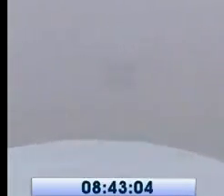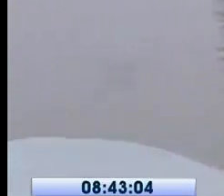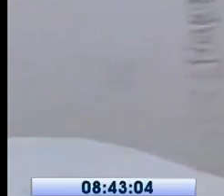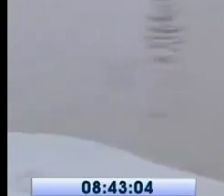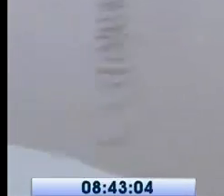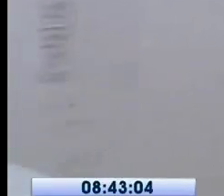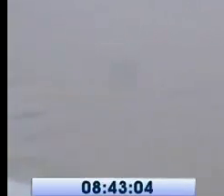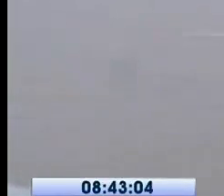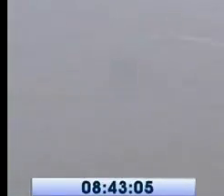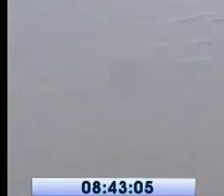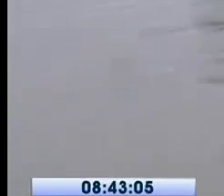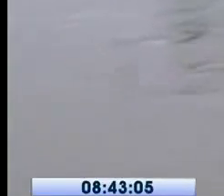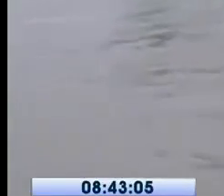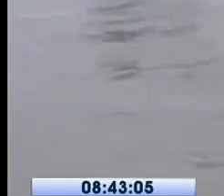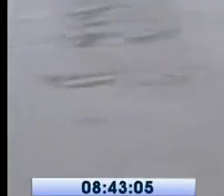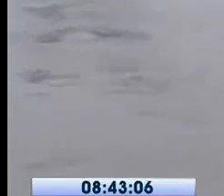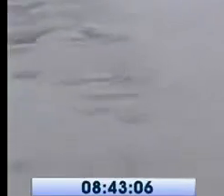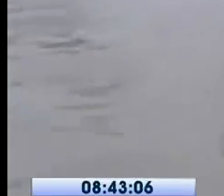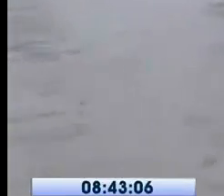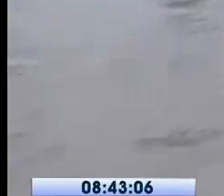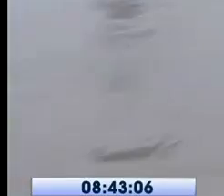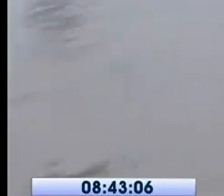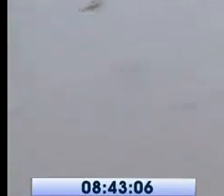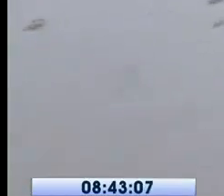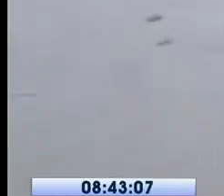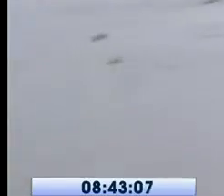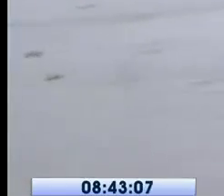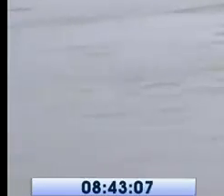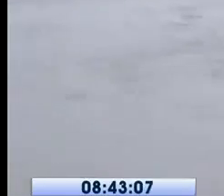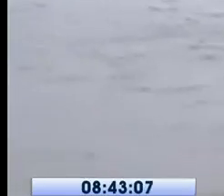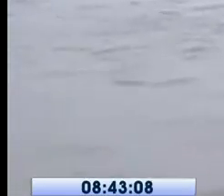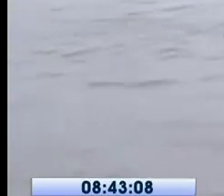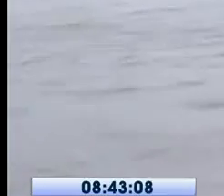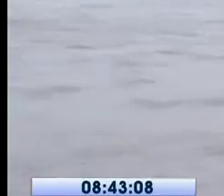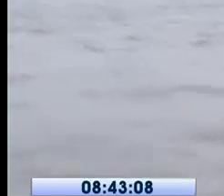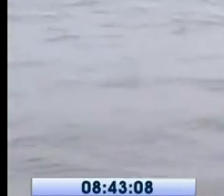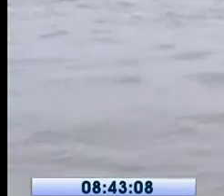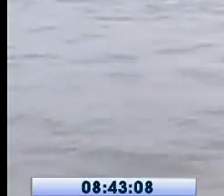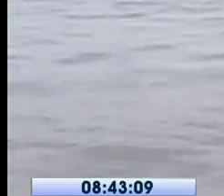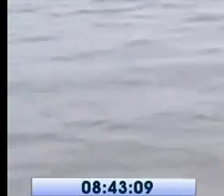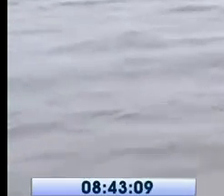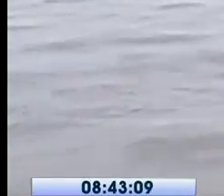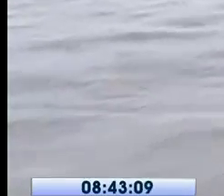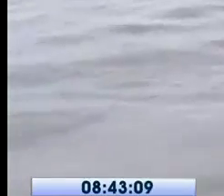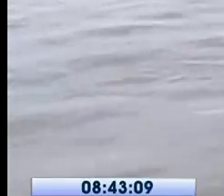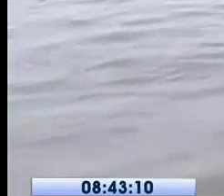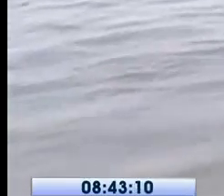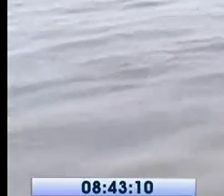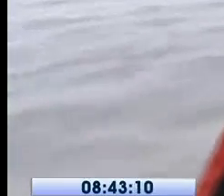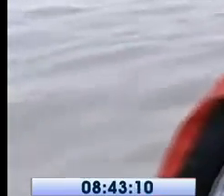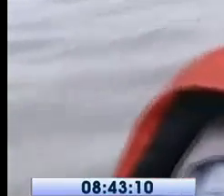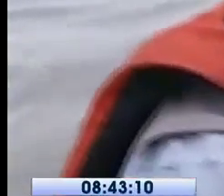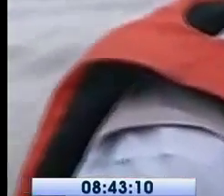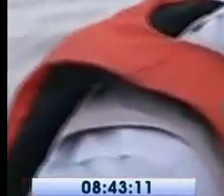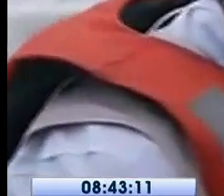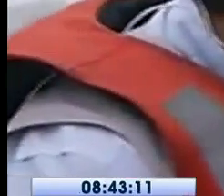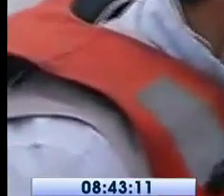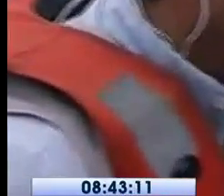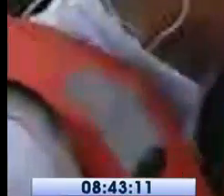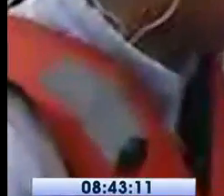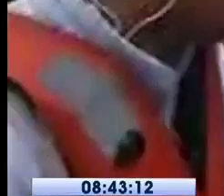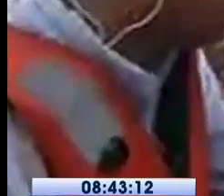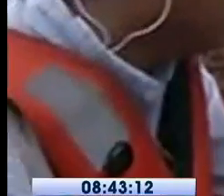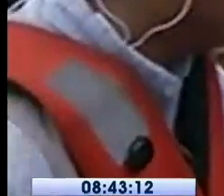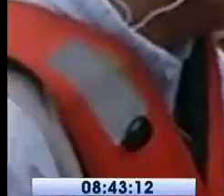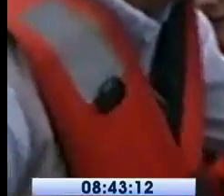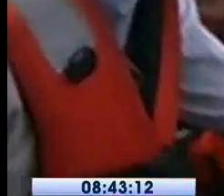con casco, con ardén de seguridad, con guantes y eso. O sea, ella siempre, desde que él comenzó